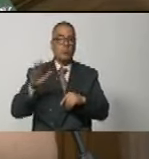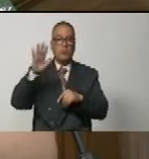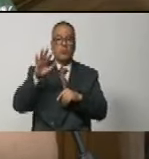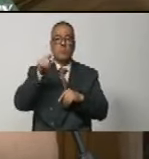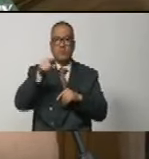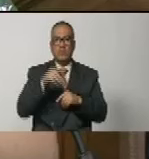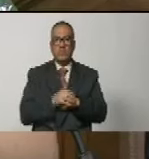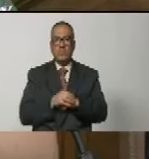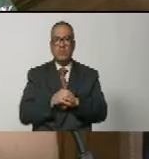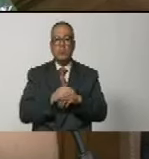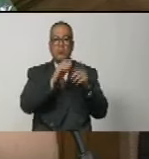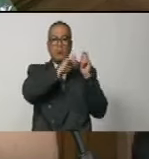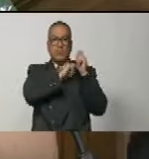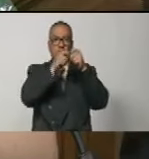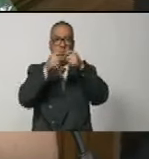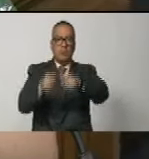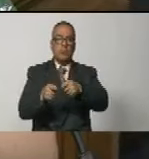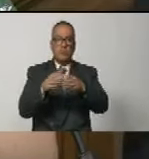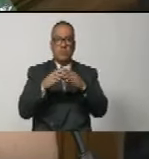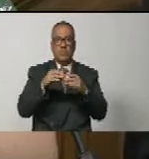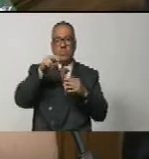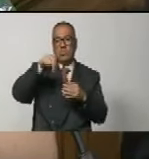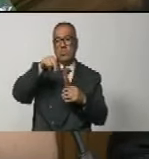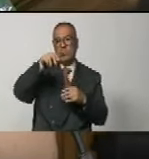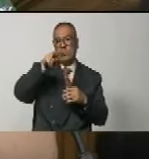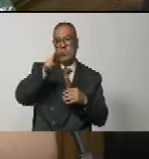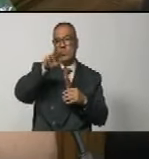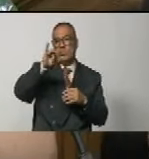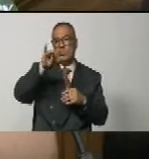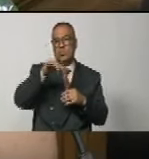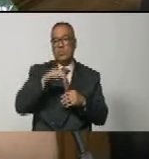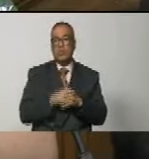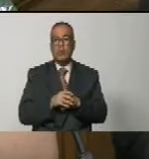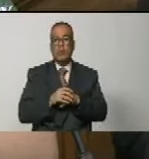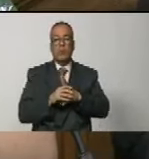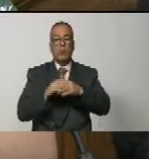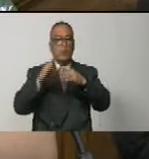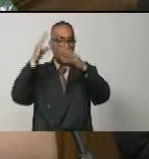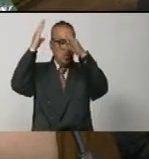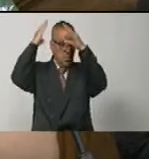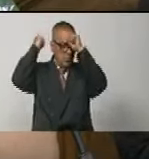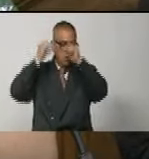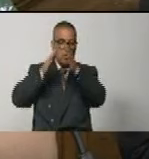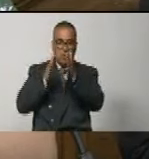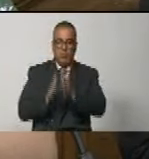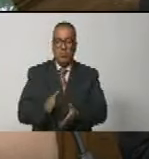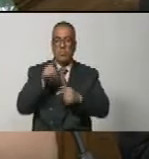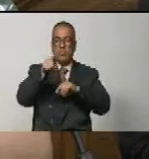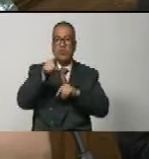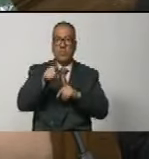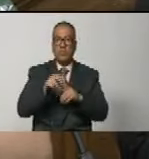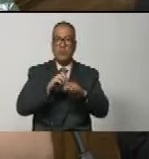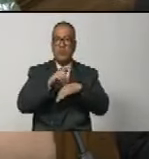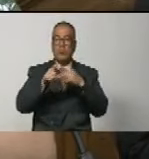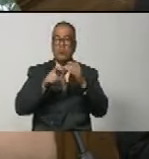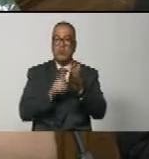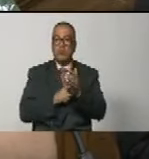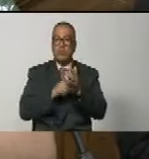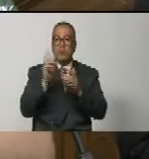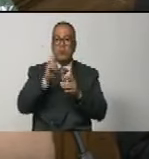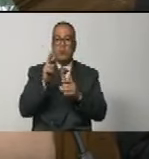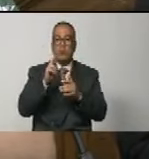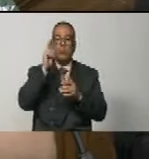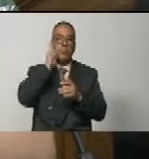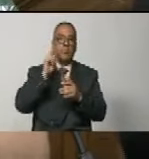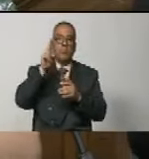de Venezuela, para designar al ciudadano Nabil Abdul Kalek como embajador extraordinario y plenipotenciario de la